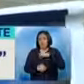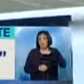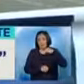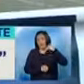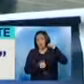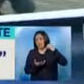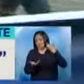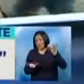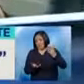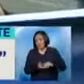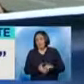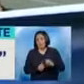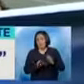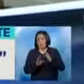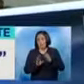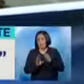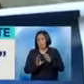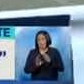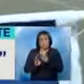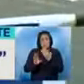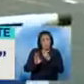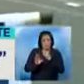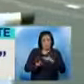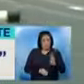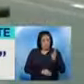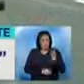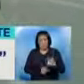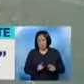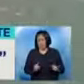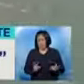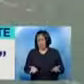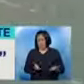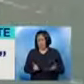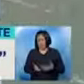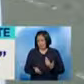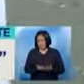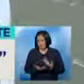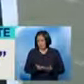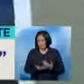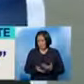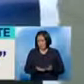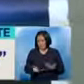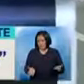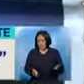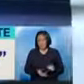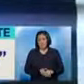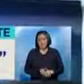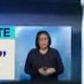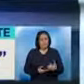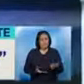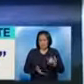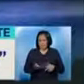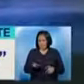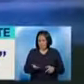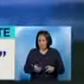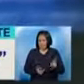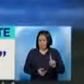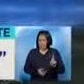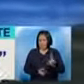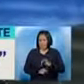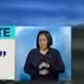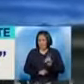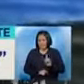perilla de la puerta de un baño, pero hay evidencias o pruebas que demuestran que no fue